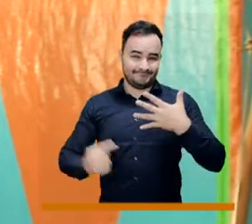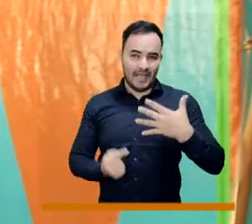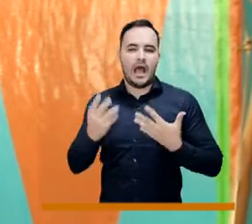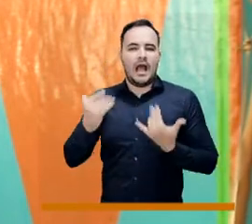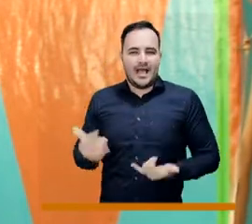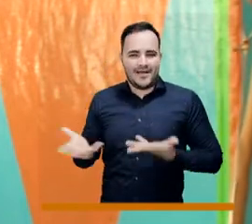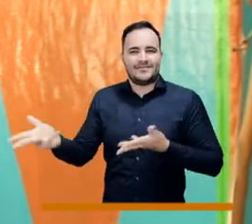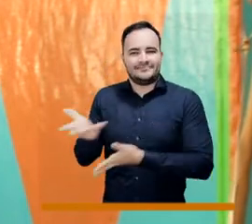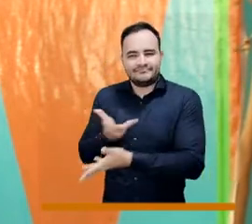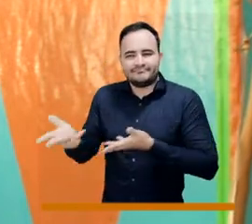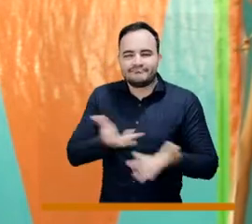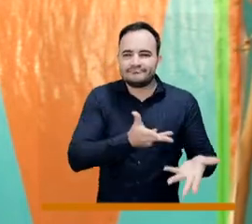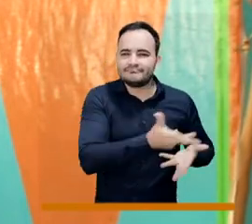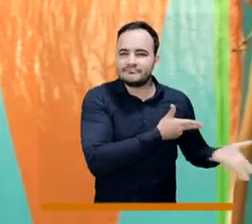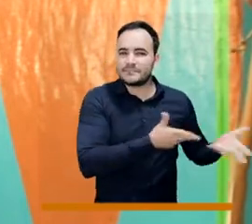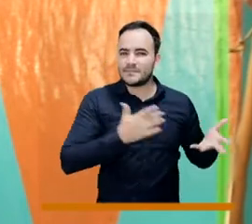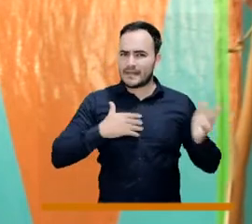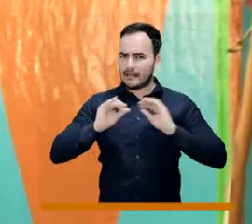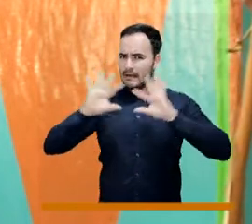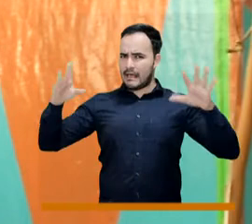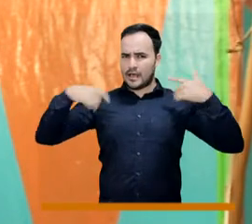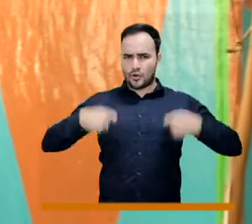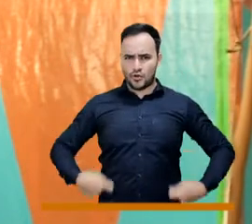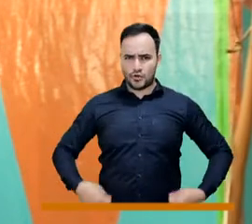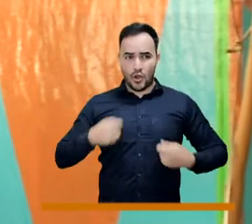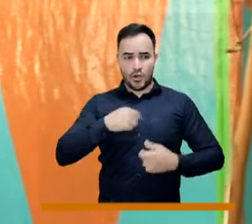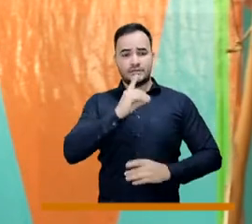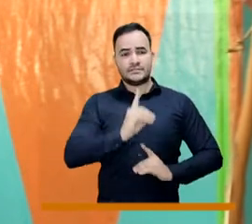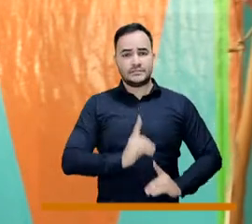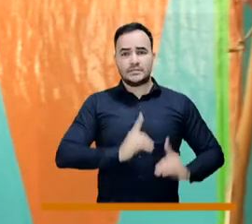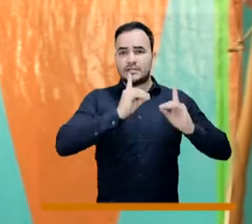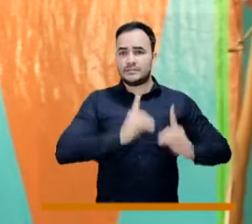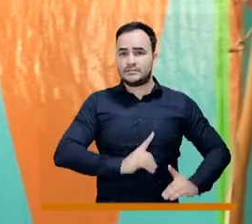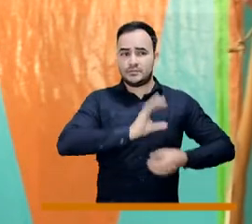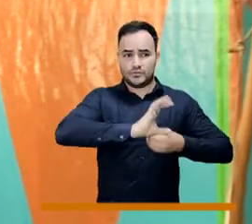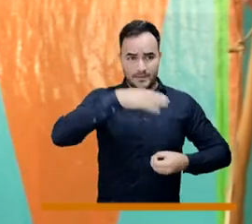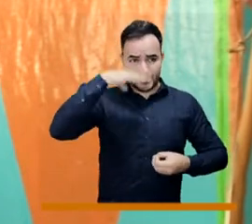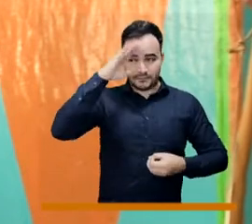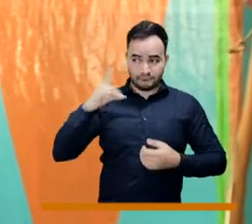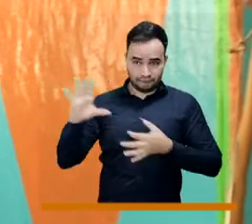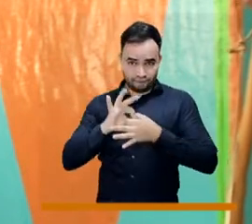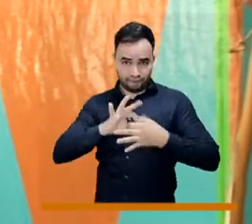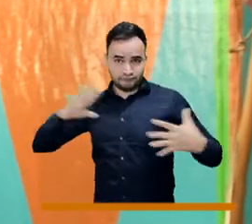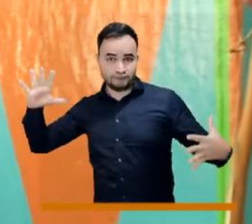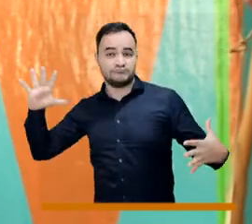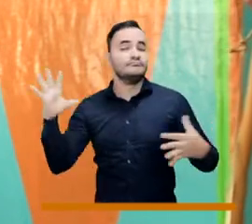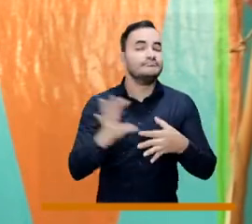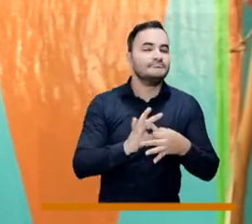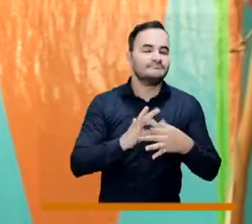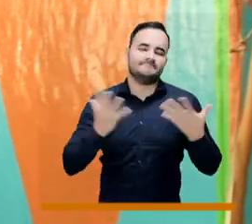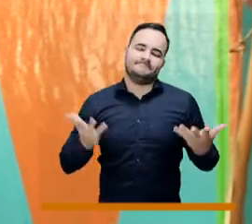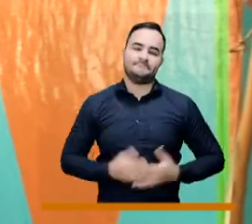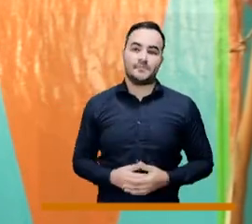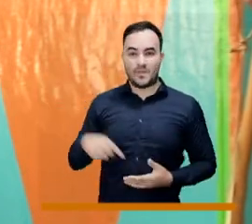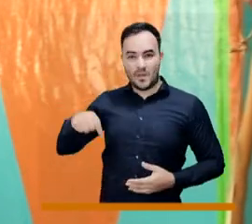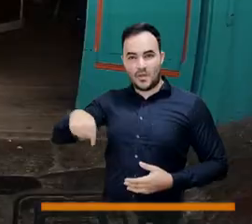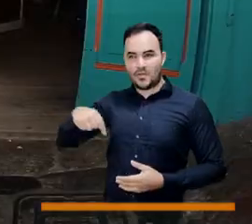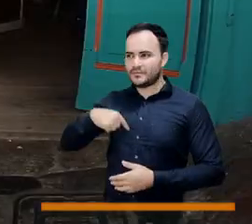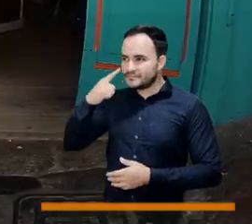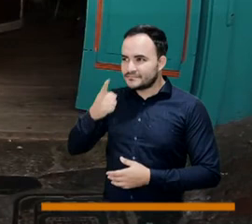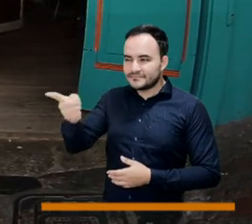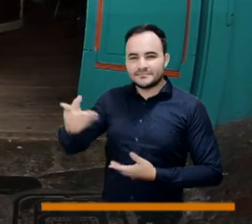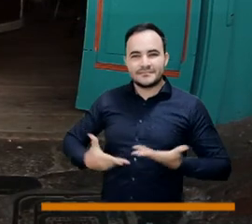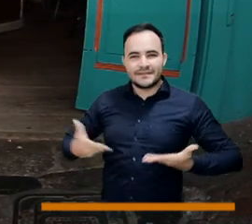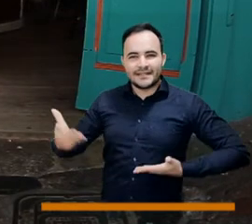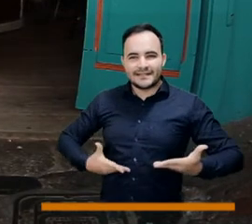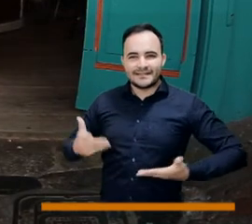el papel de las instancias de decisión. Hoy les cuento que también estamos desde la Tienda Verde, una tienda